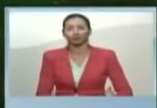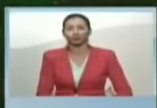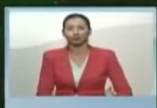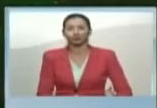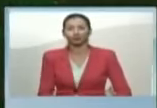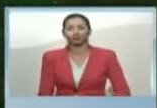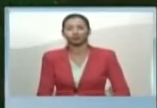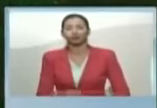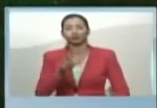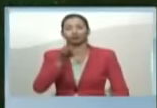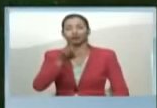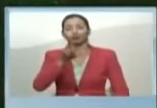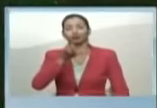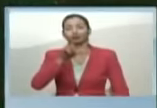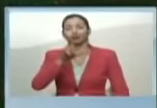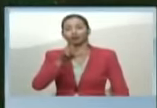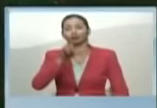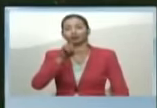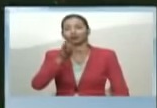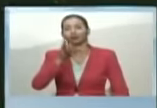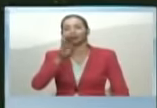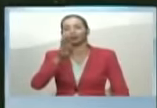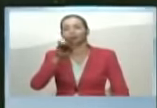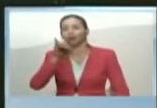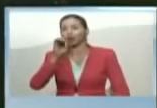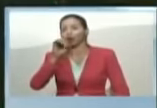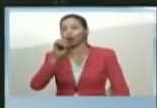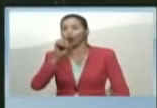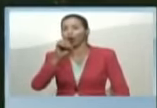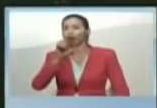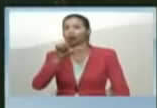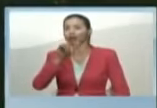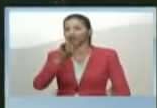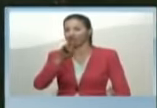a Livio Olivares. Livio.